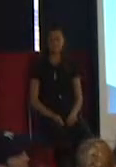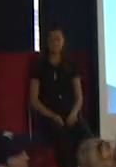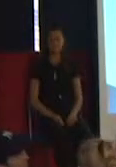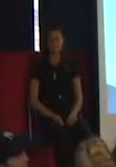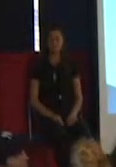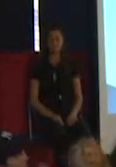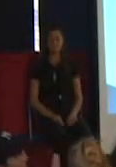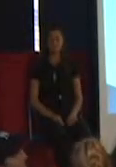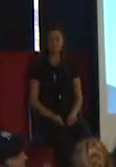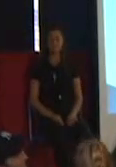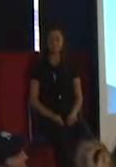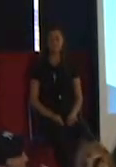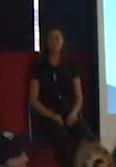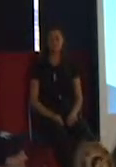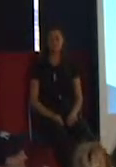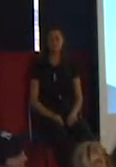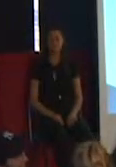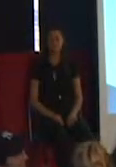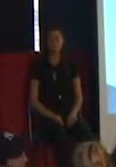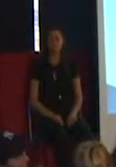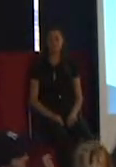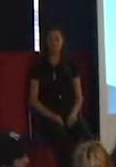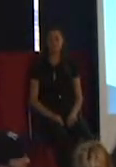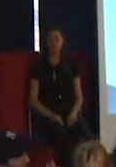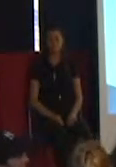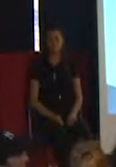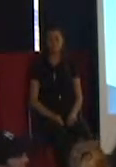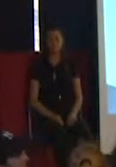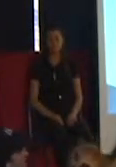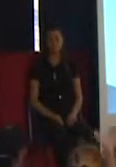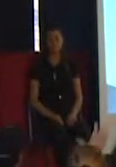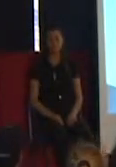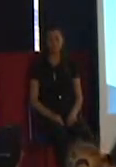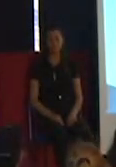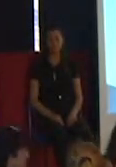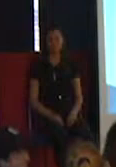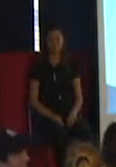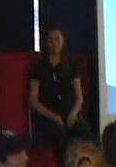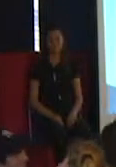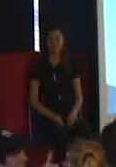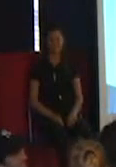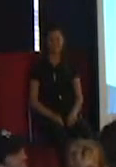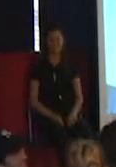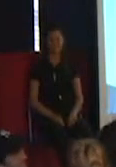la información de personas con discapacidad, ¿sí?